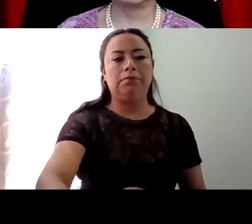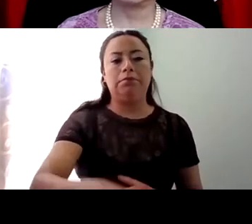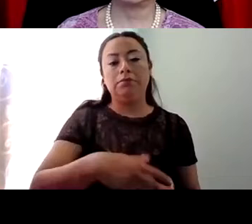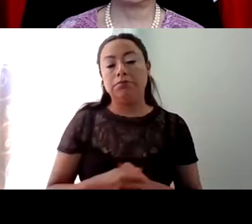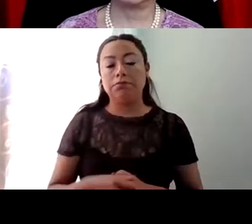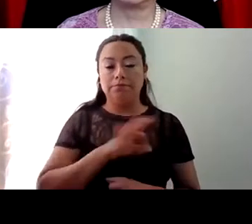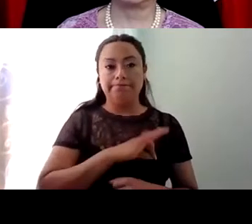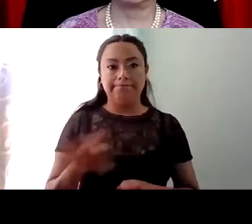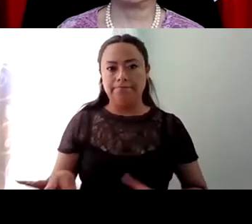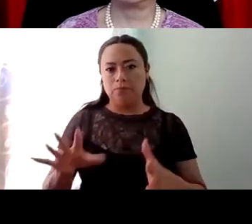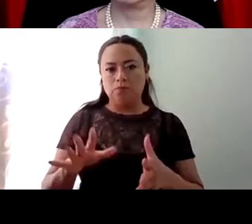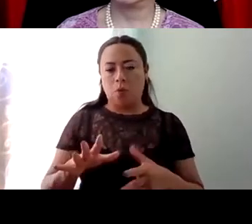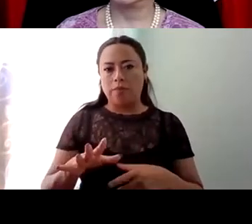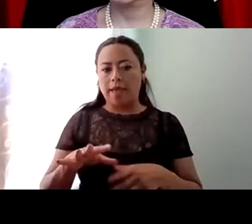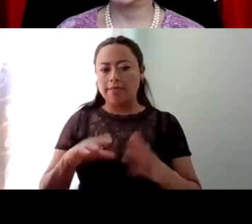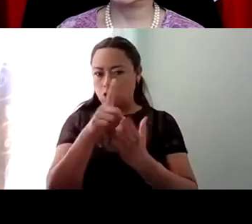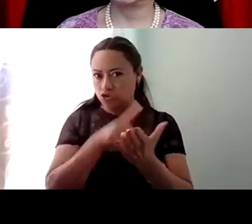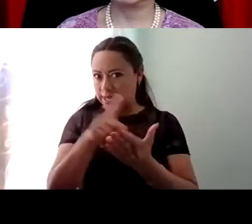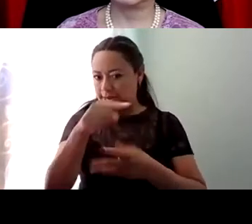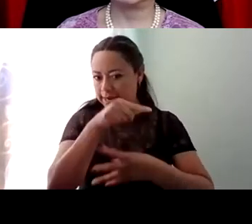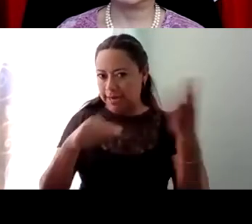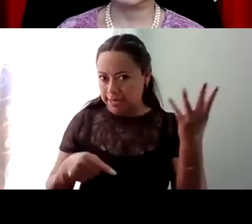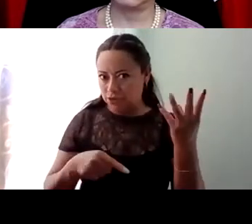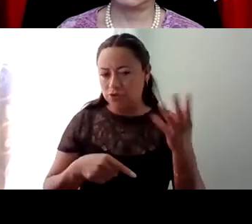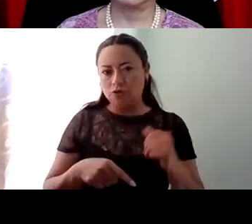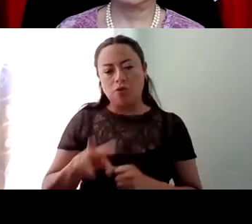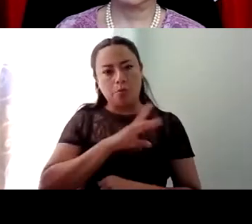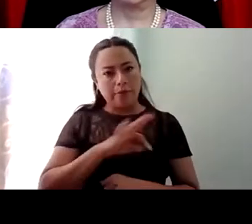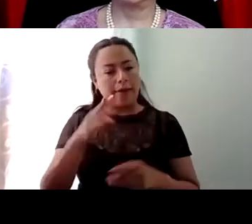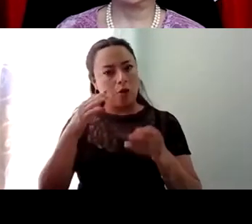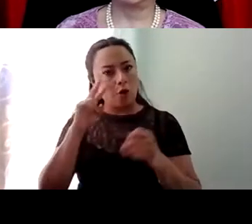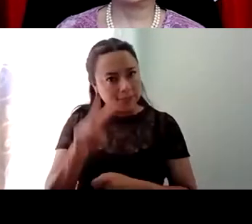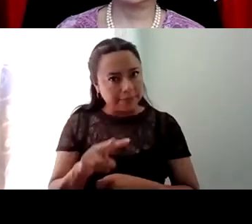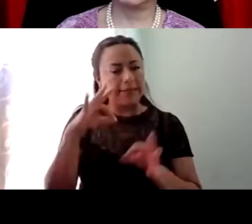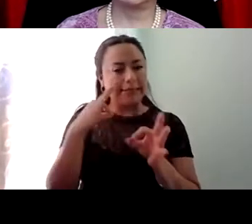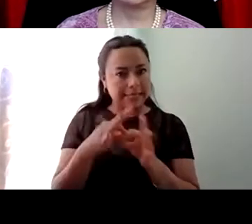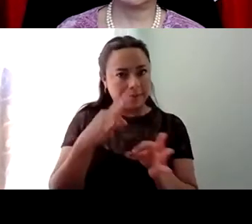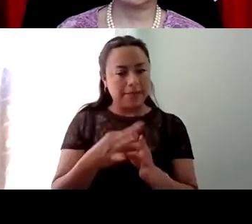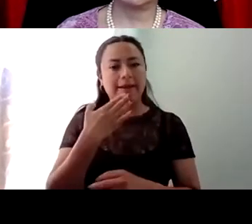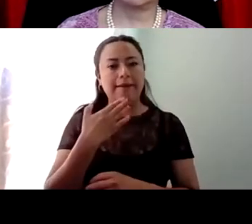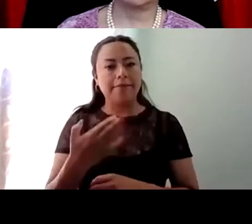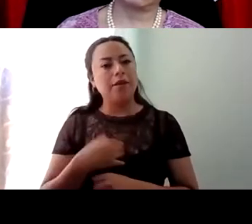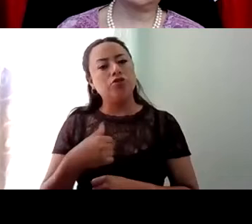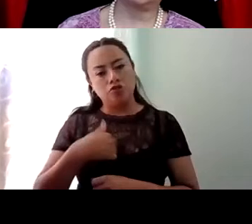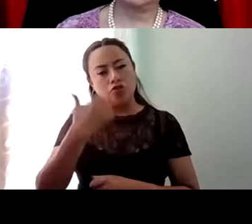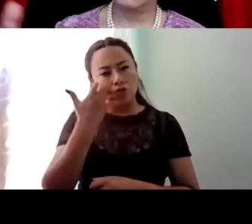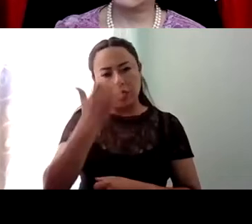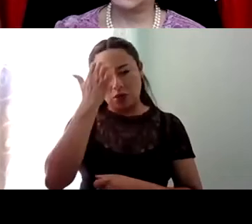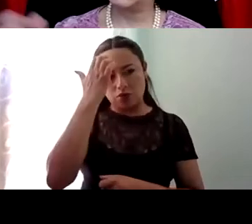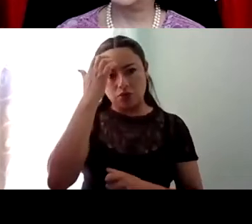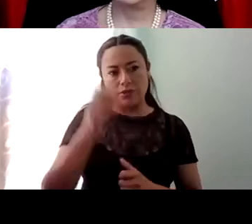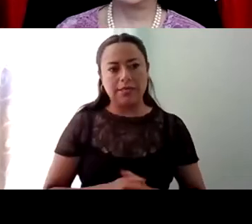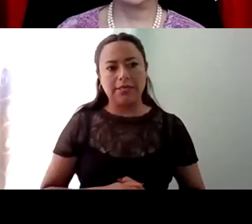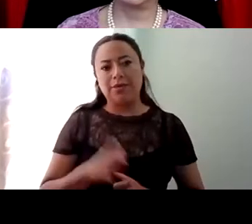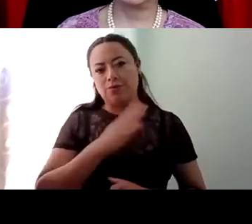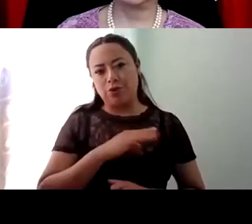de los derechos, de estos derechos en la ciudad? Y por último, maestra, quisiera conocer cuál considera bueno, ya nos lo